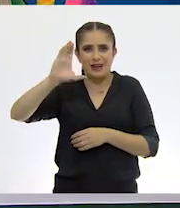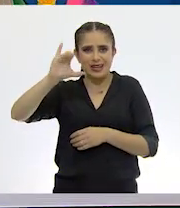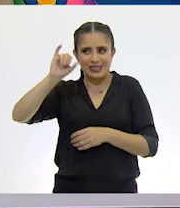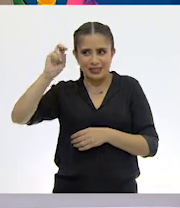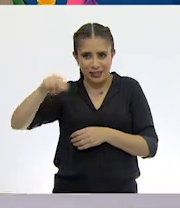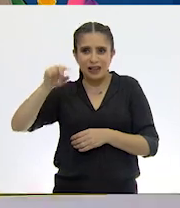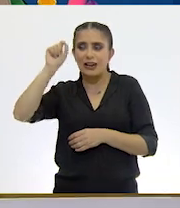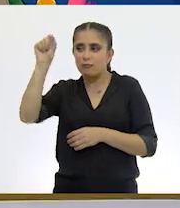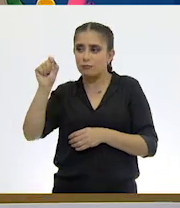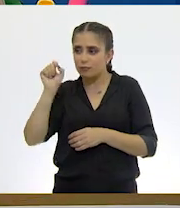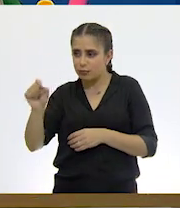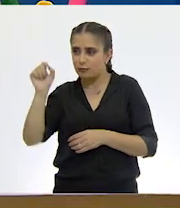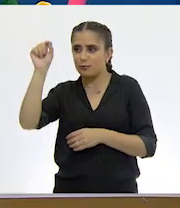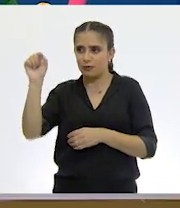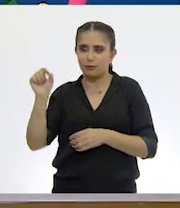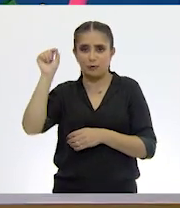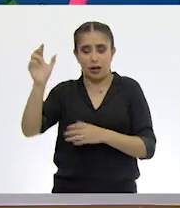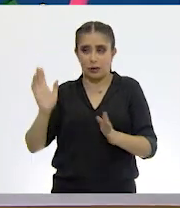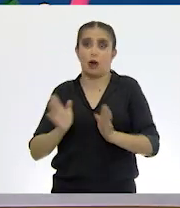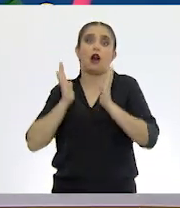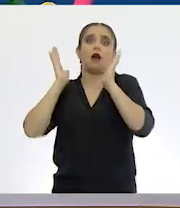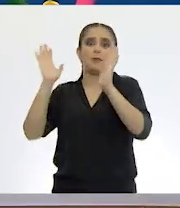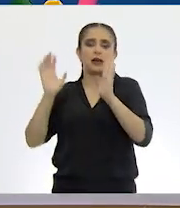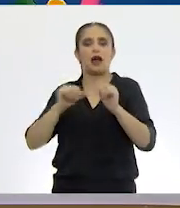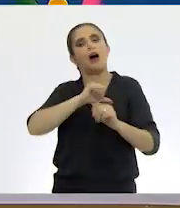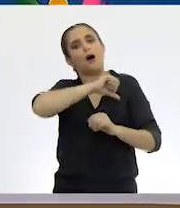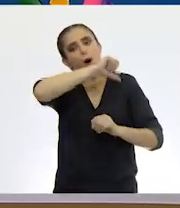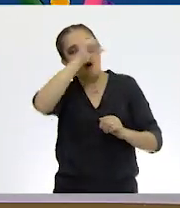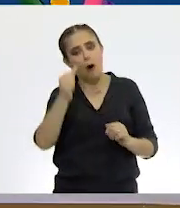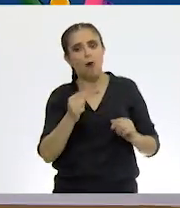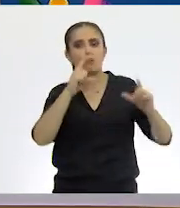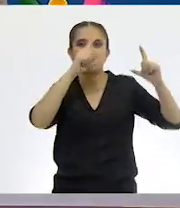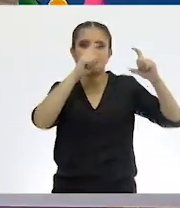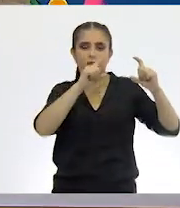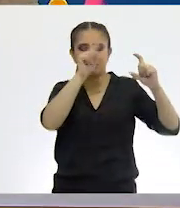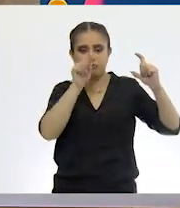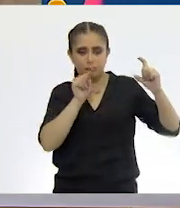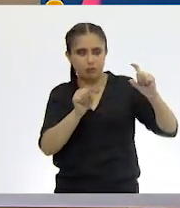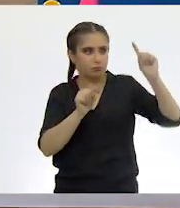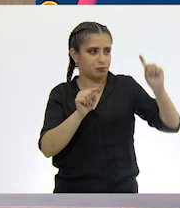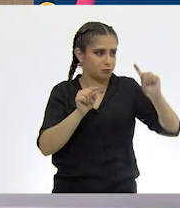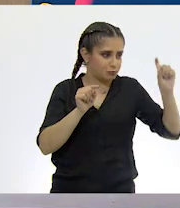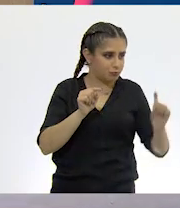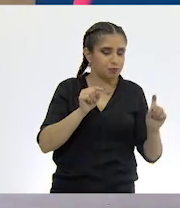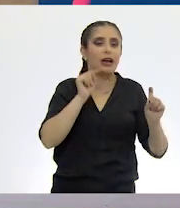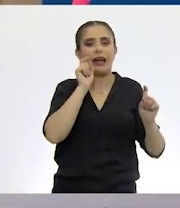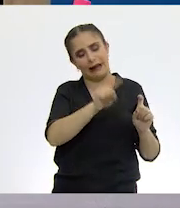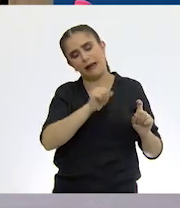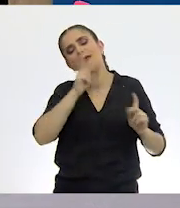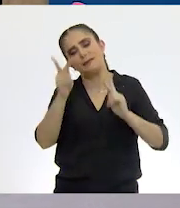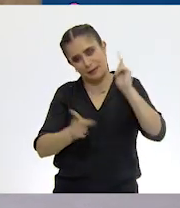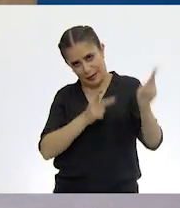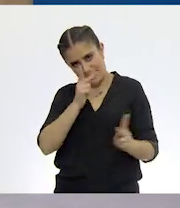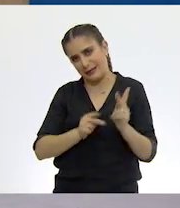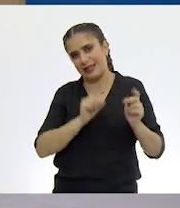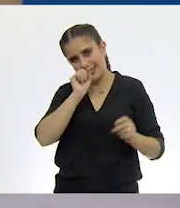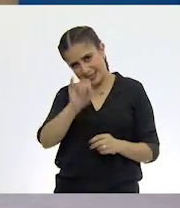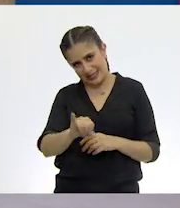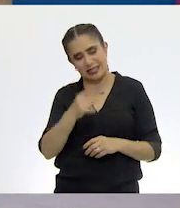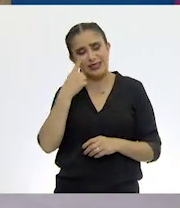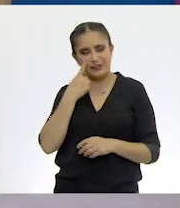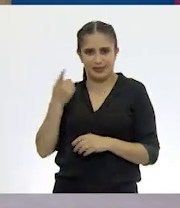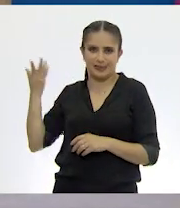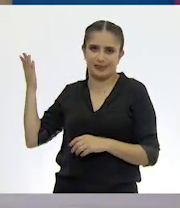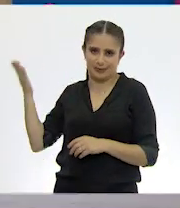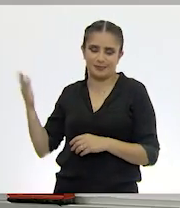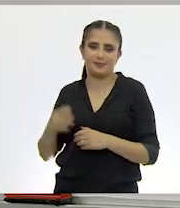sorpresa. Son los de interrogación, que son los ganchitos. Y exacto. Esos los debes de tener muy presentes porque los utilizamos, estos